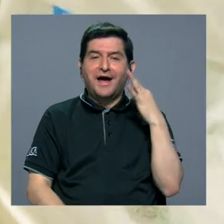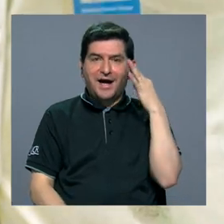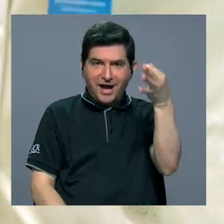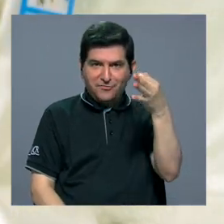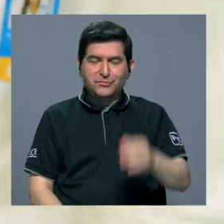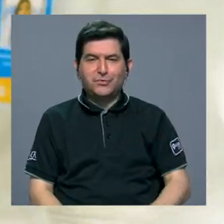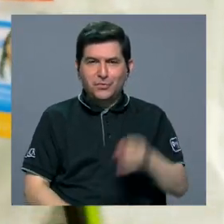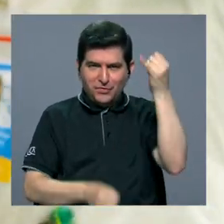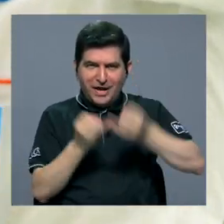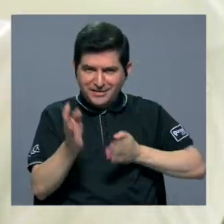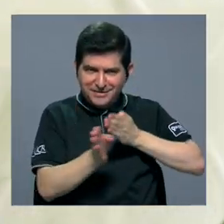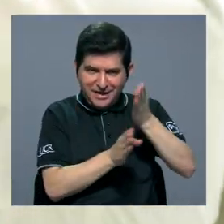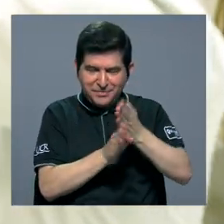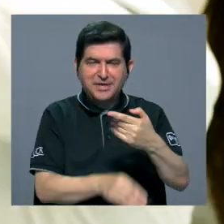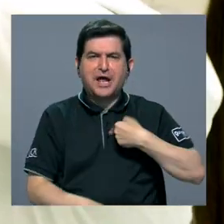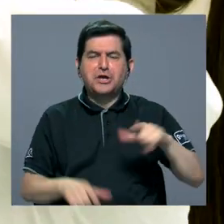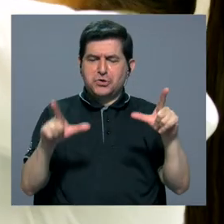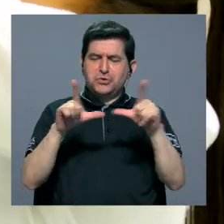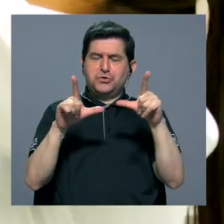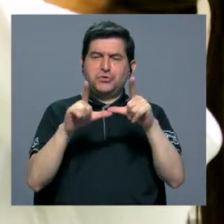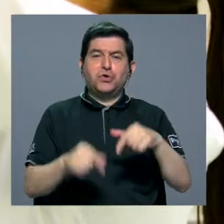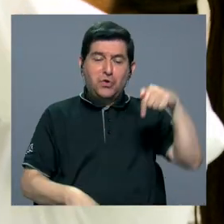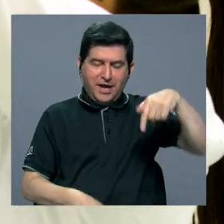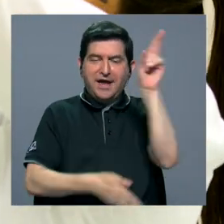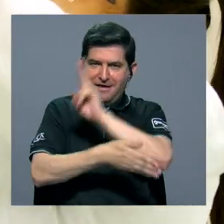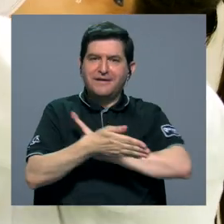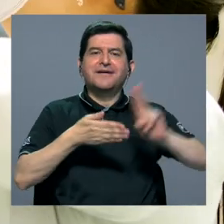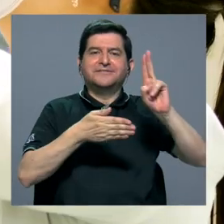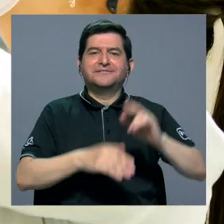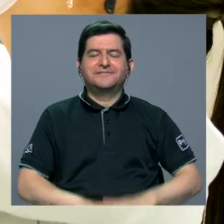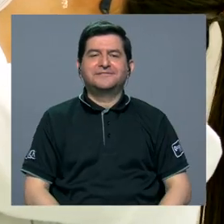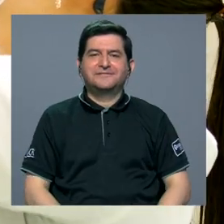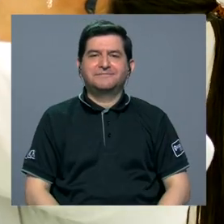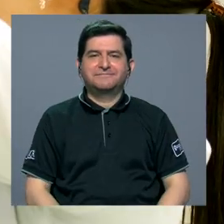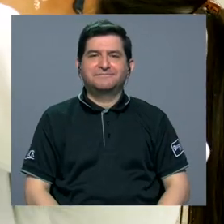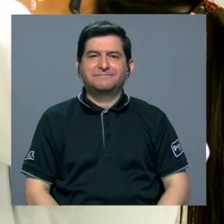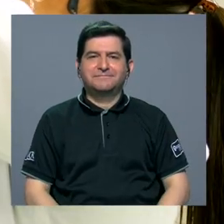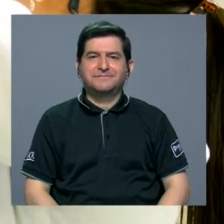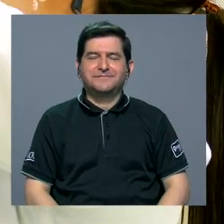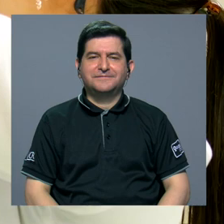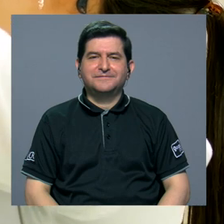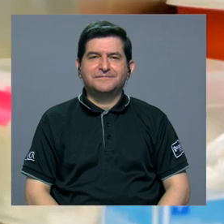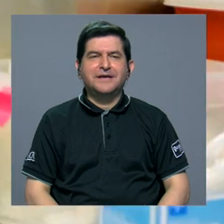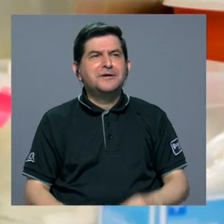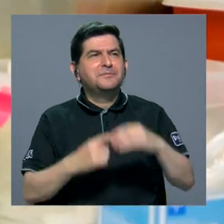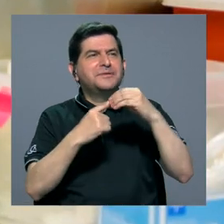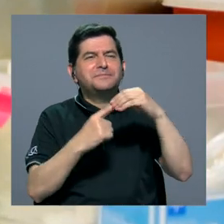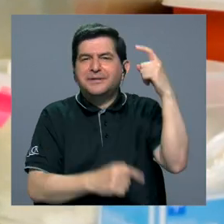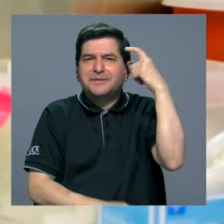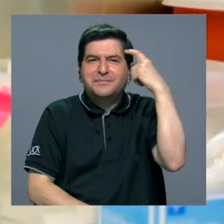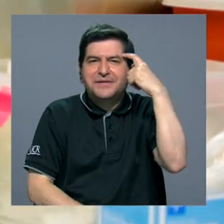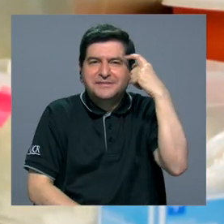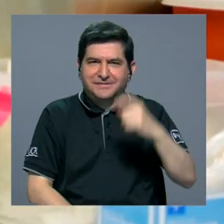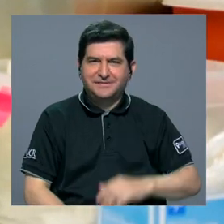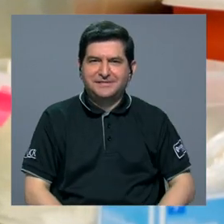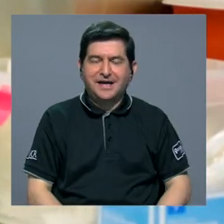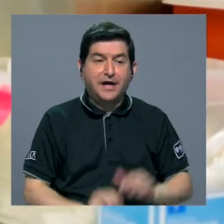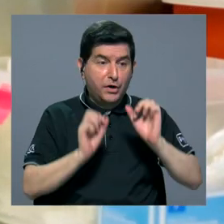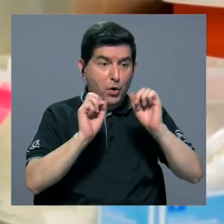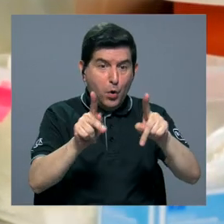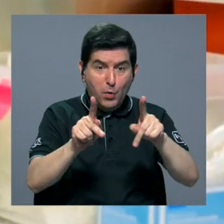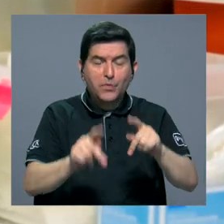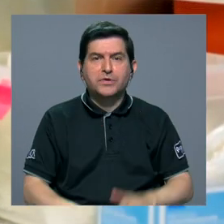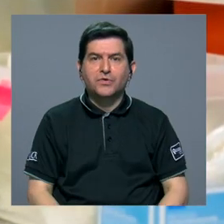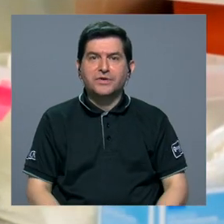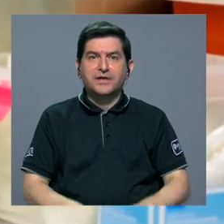voy a terminar esta carrera y voy a estar titulada por esta universidad. Entonces, es más que todo pensar en las